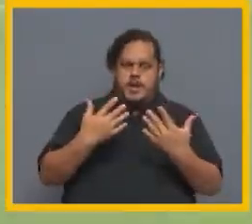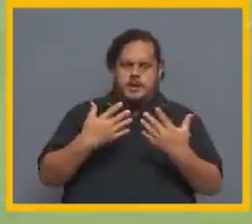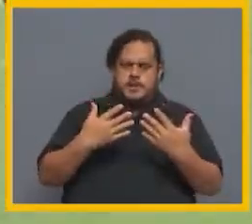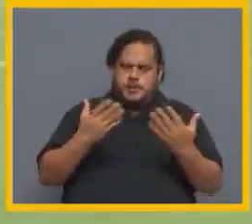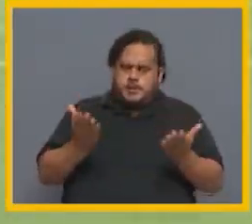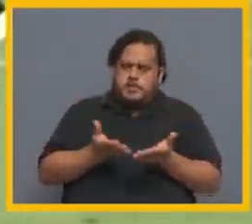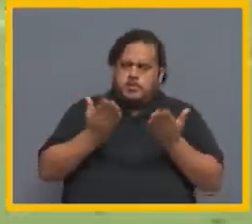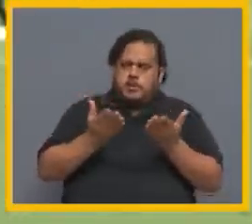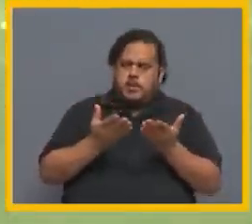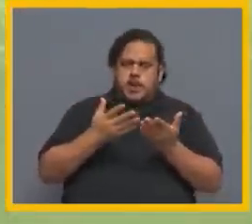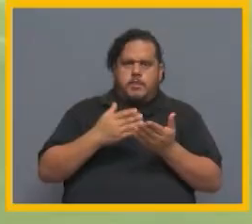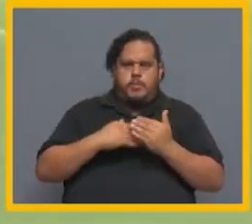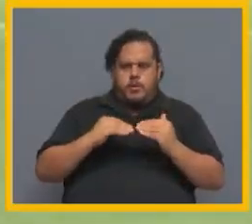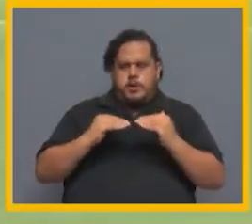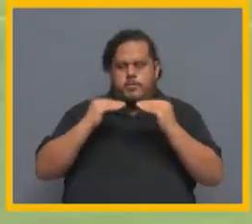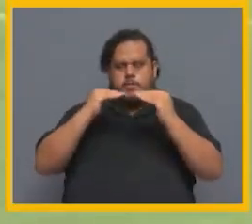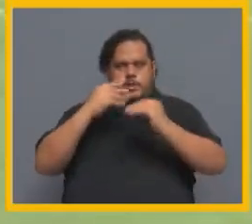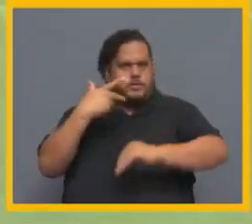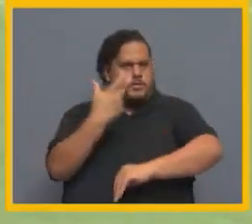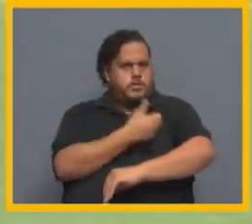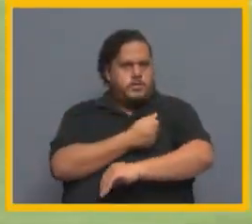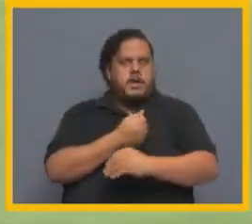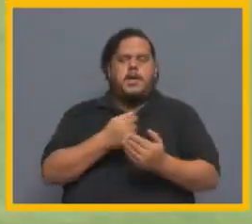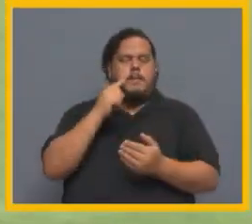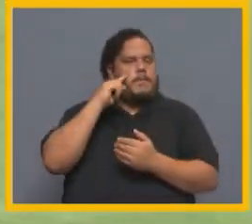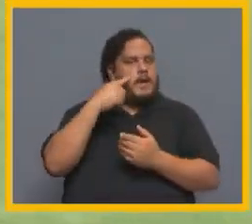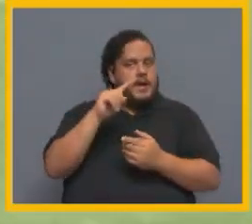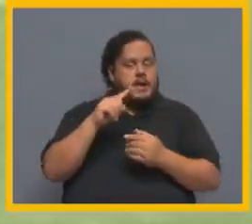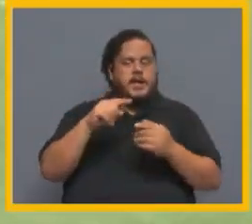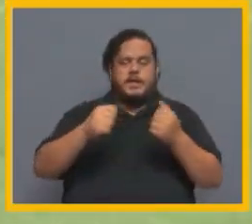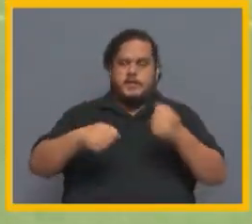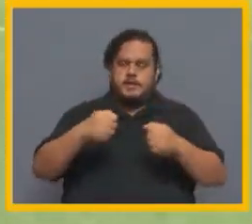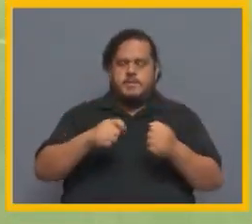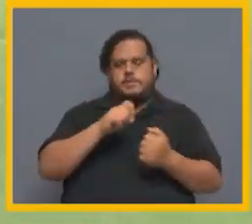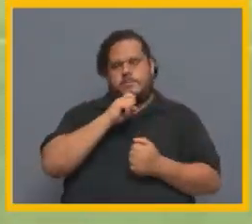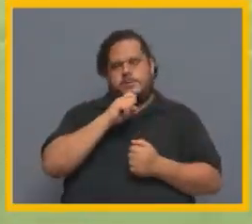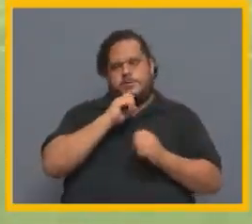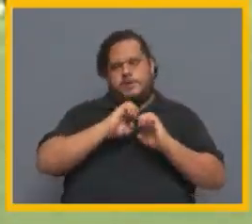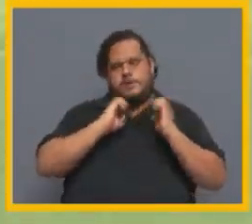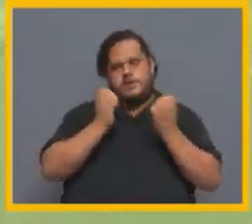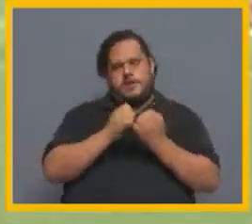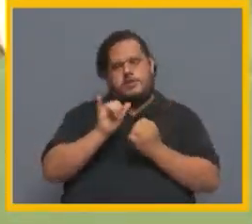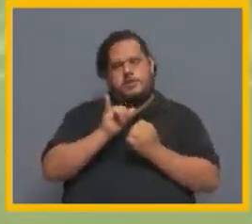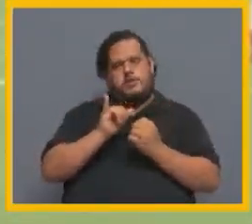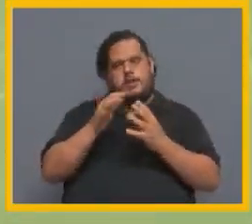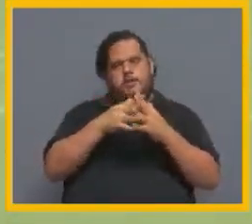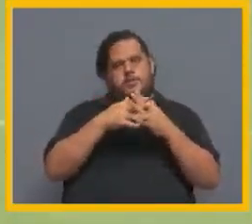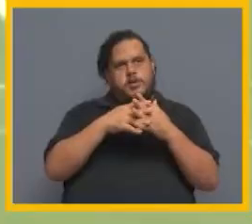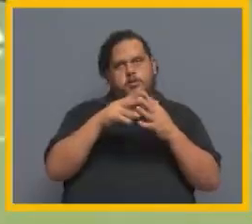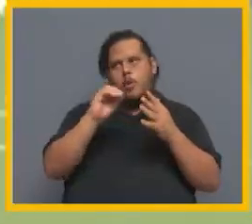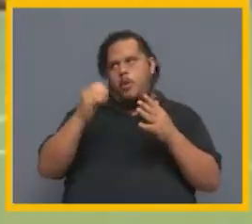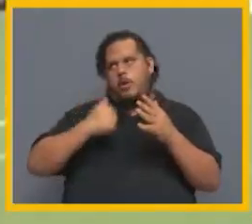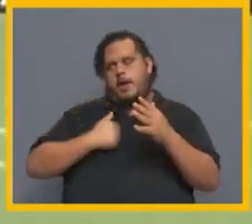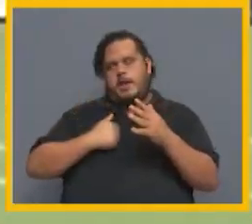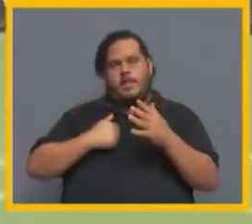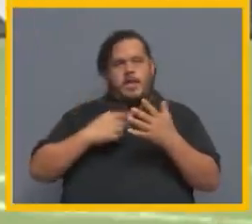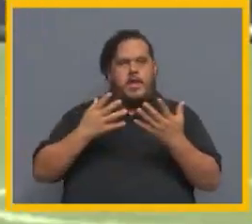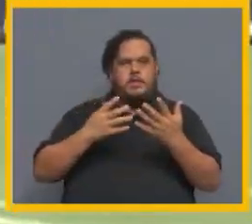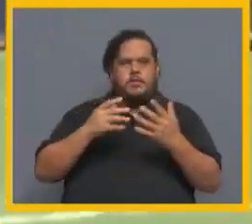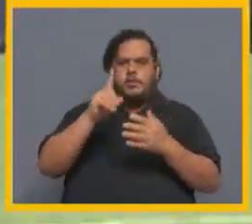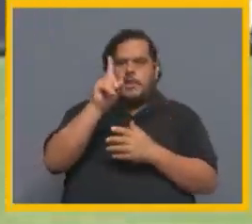y el aumento de la vacunación, para septiembre parece difícil que se pueda ver estadios como en Estados Unidos y Canadá, donde rozan